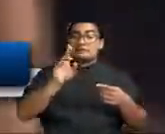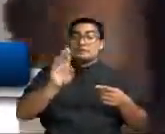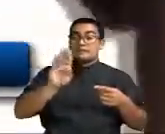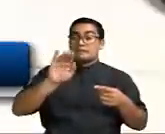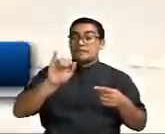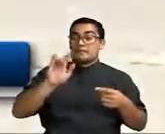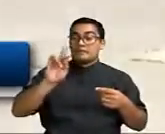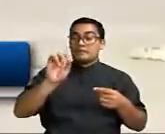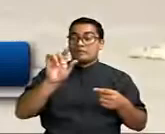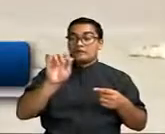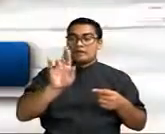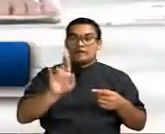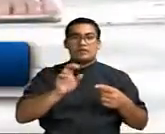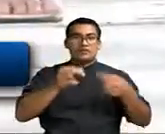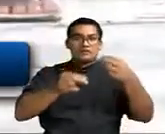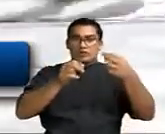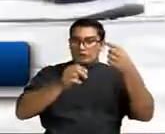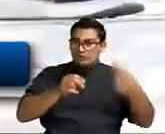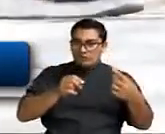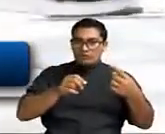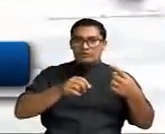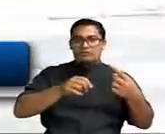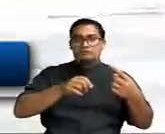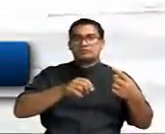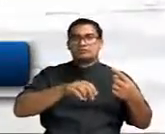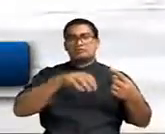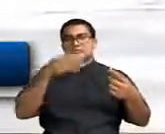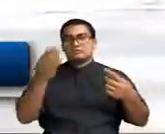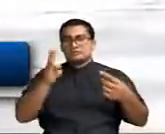trastorno bipolar tipo 2. Se mencionan